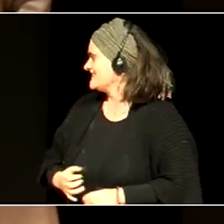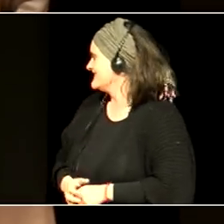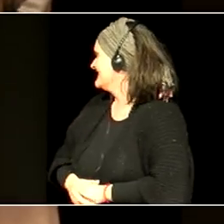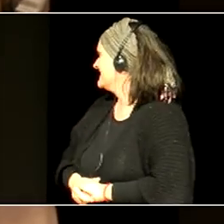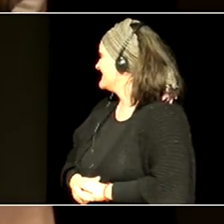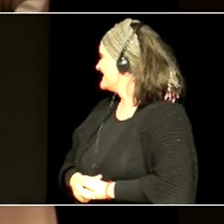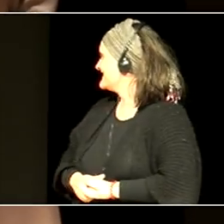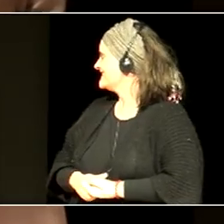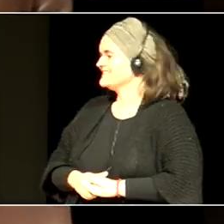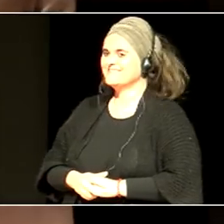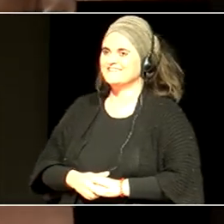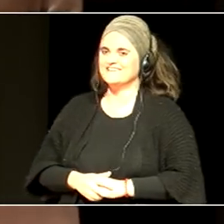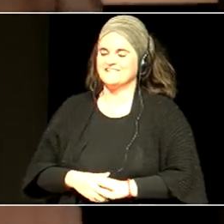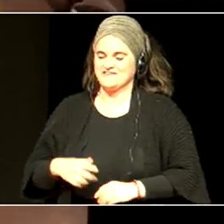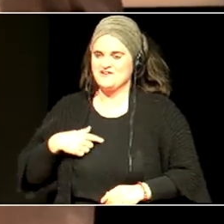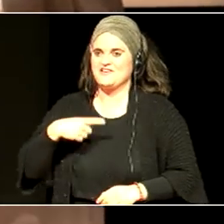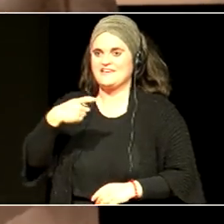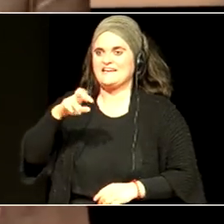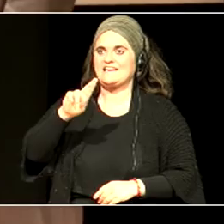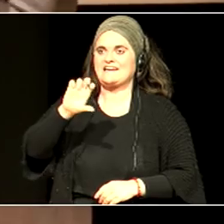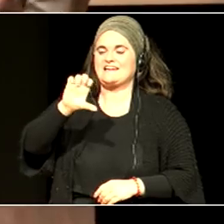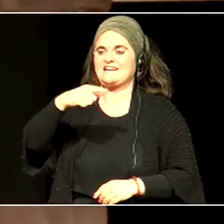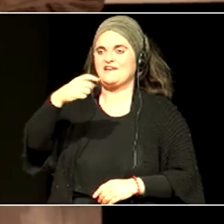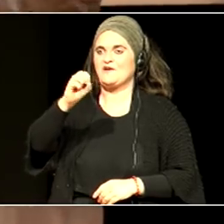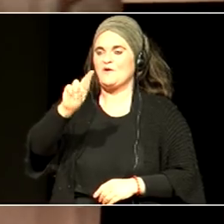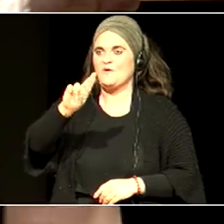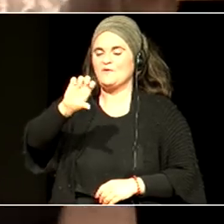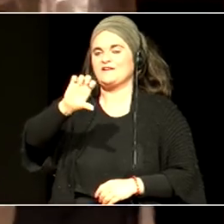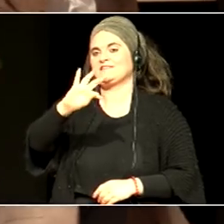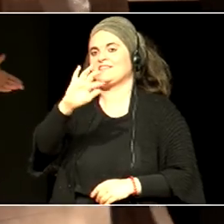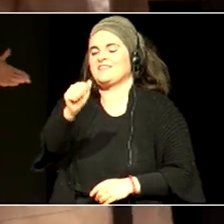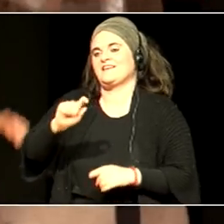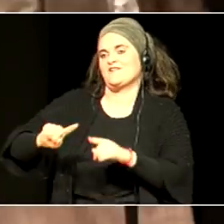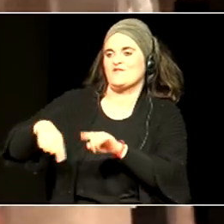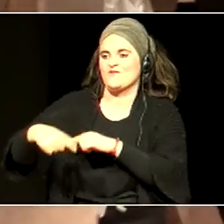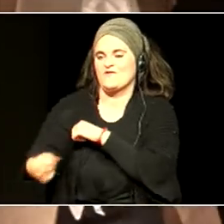naak gregoret ondorio bu es